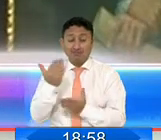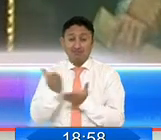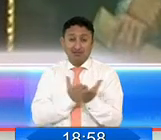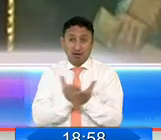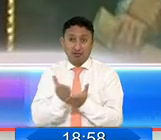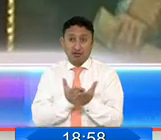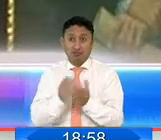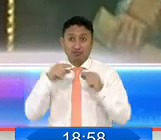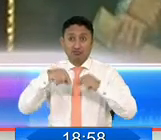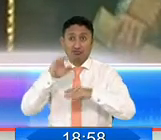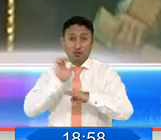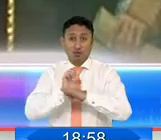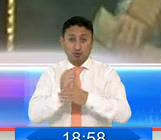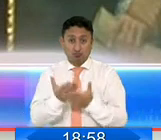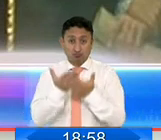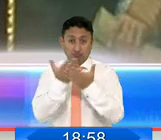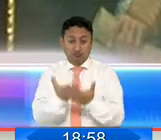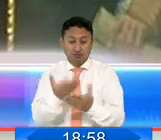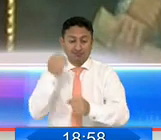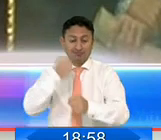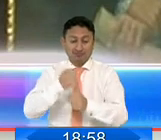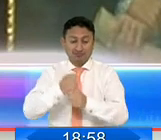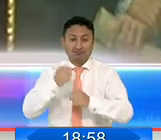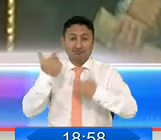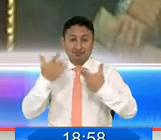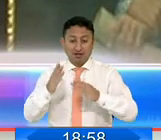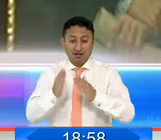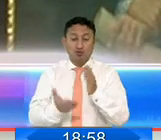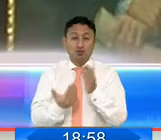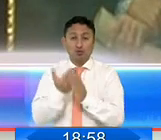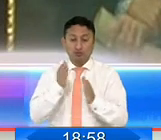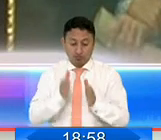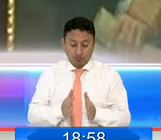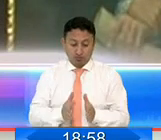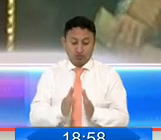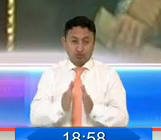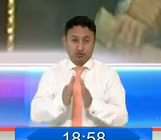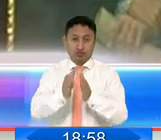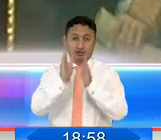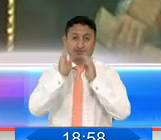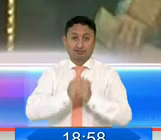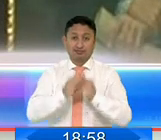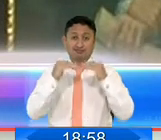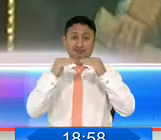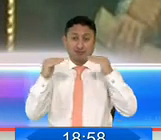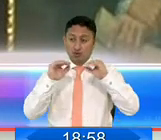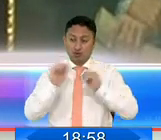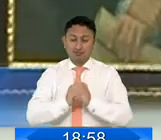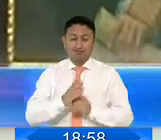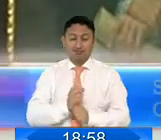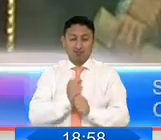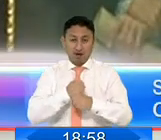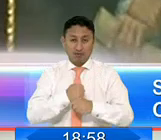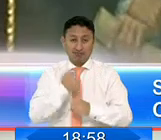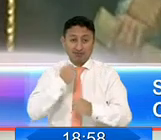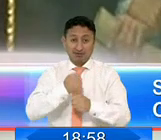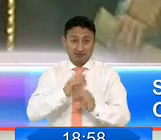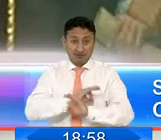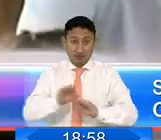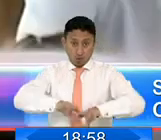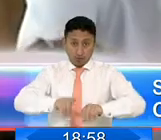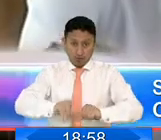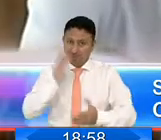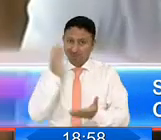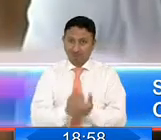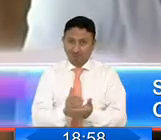país en la construcción de un camino que nos lleve lejos de la inequidad el hambre el desempleo y la corrupción haré este